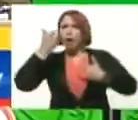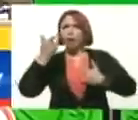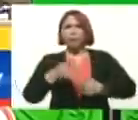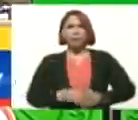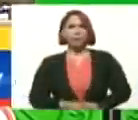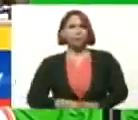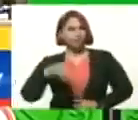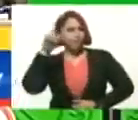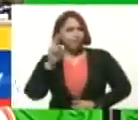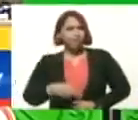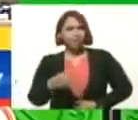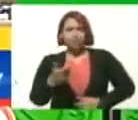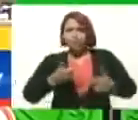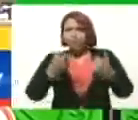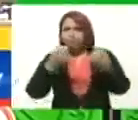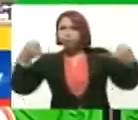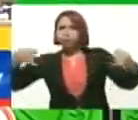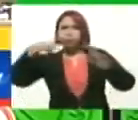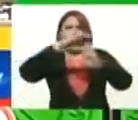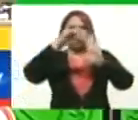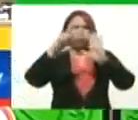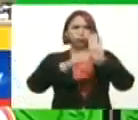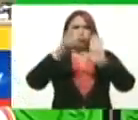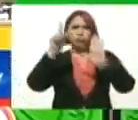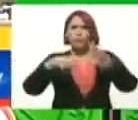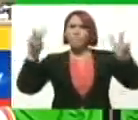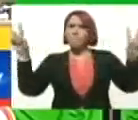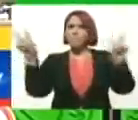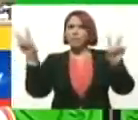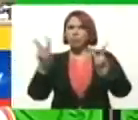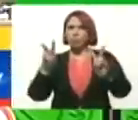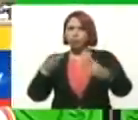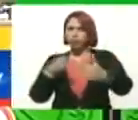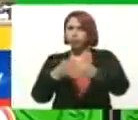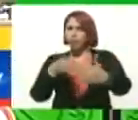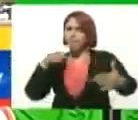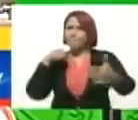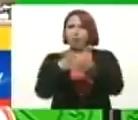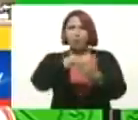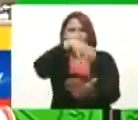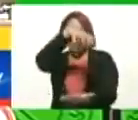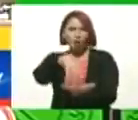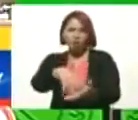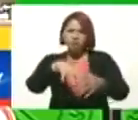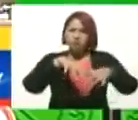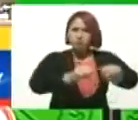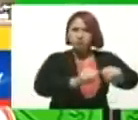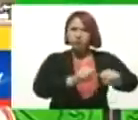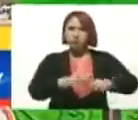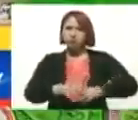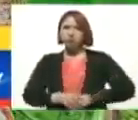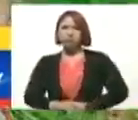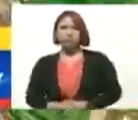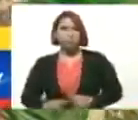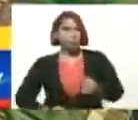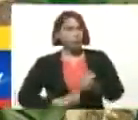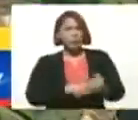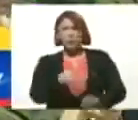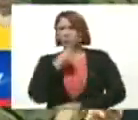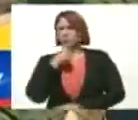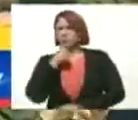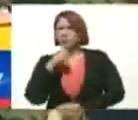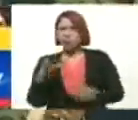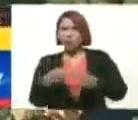el rescate del hilo constitucional y la victoria contra el golpe de Estado imperialista apoyado por la